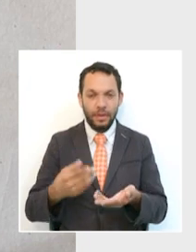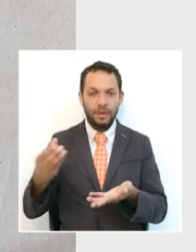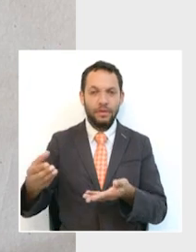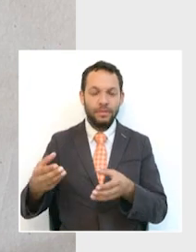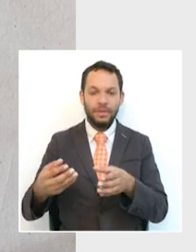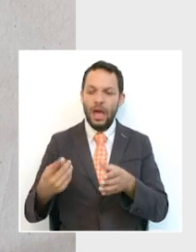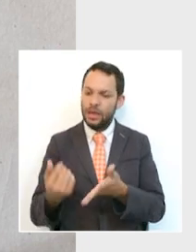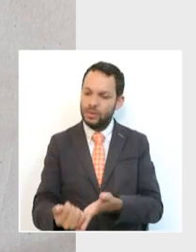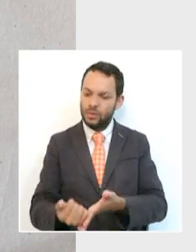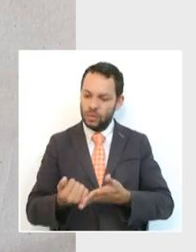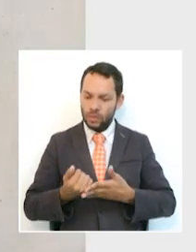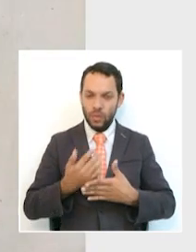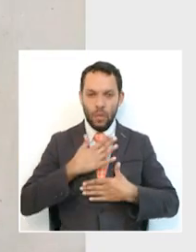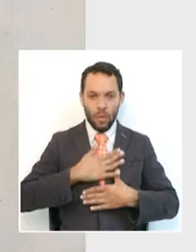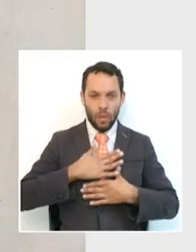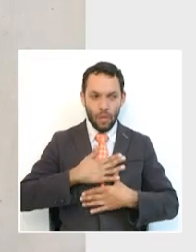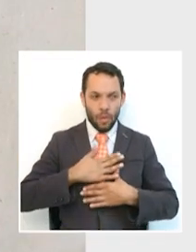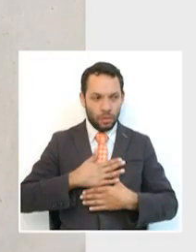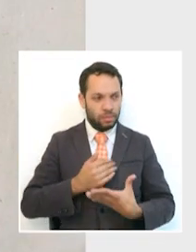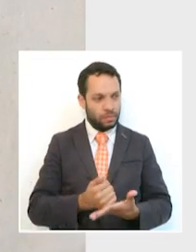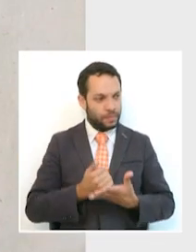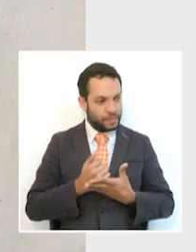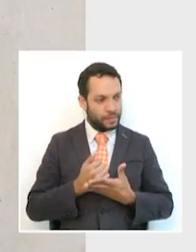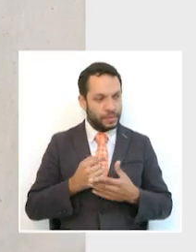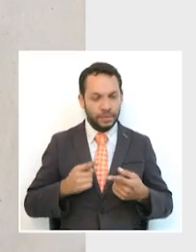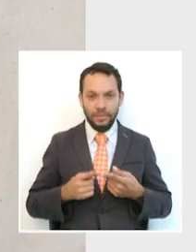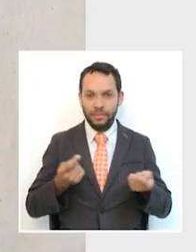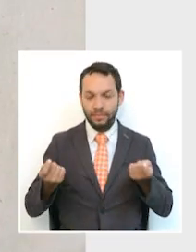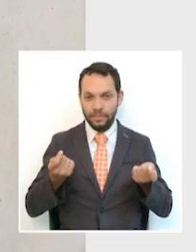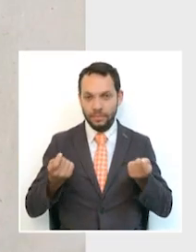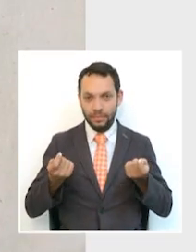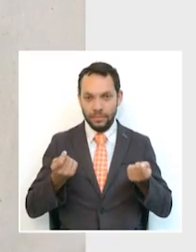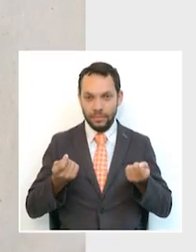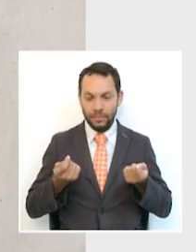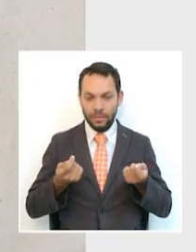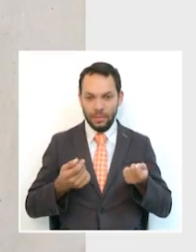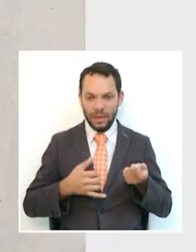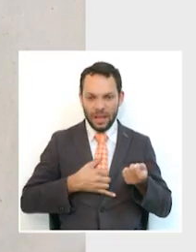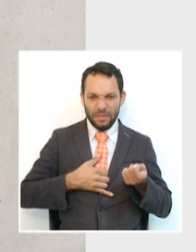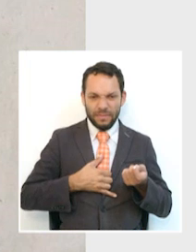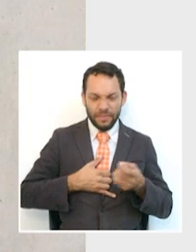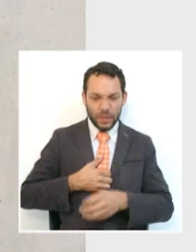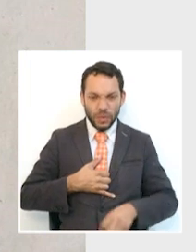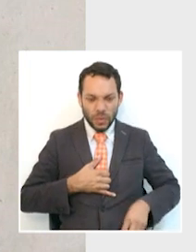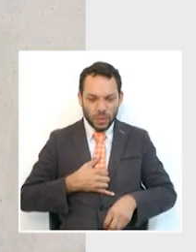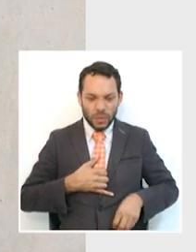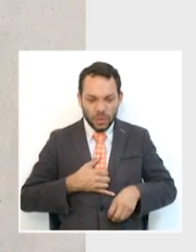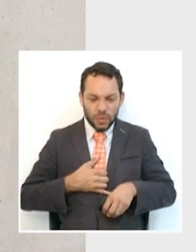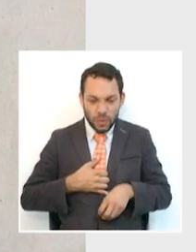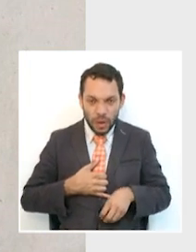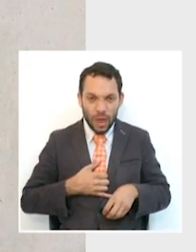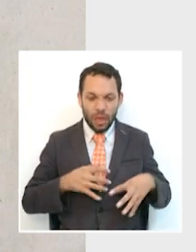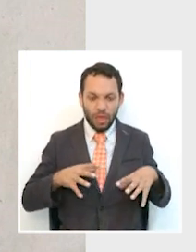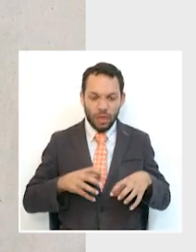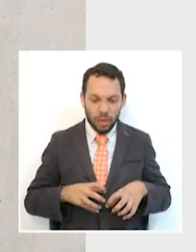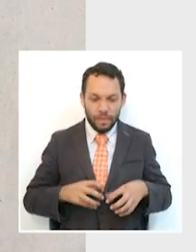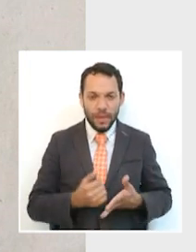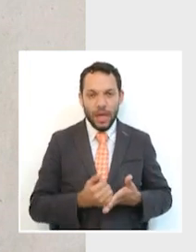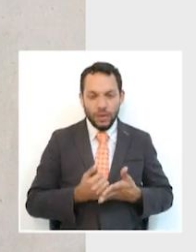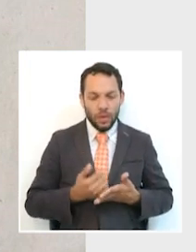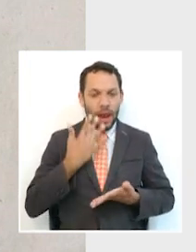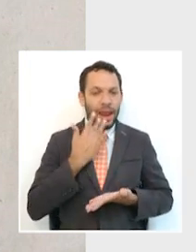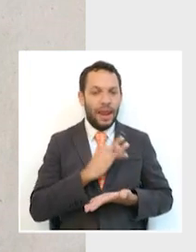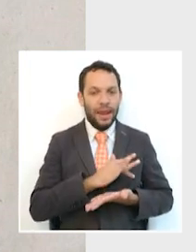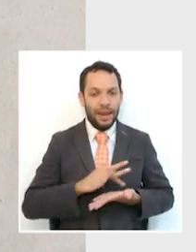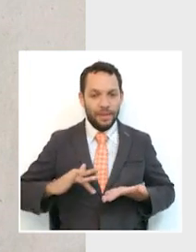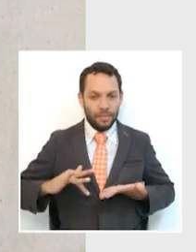krumic el ayurveda se llama algo que humano que destruye los parásitos como es la pimienta si ve el cardamomo le da esa